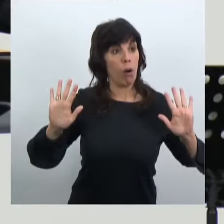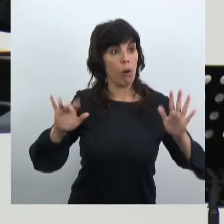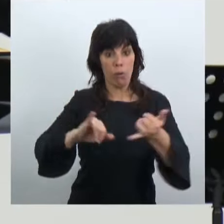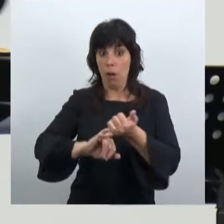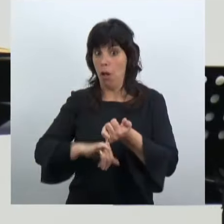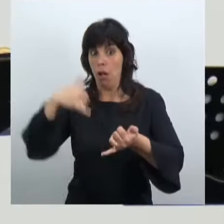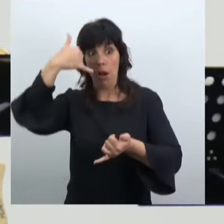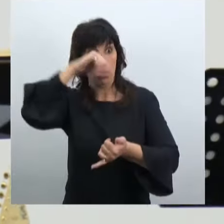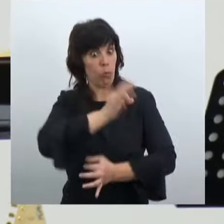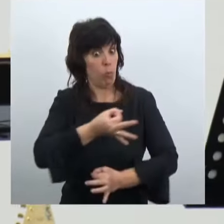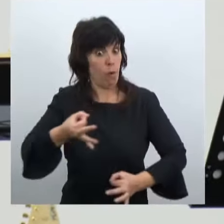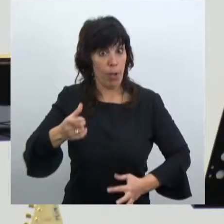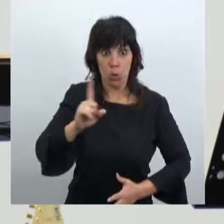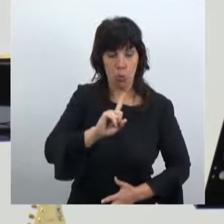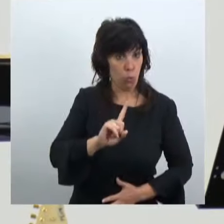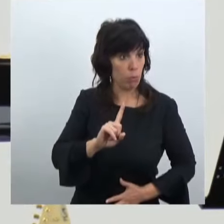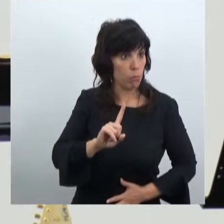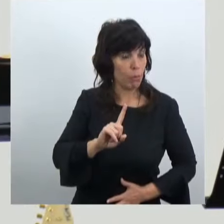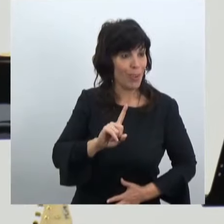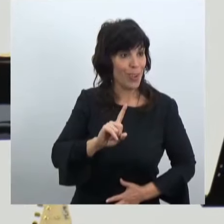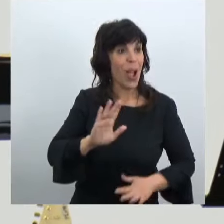esposo perfecto,